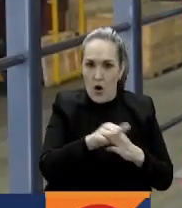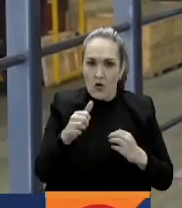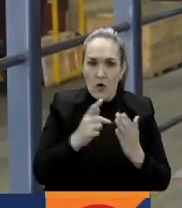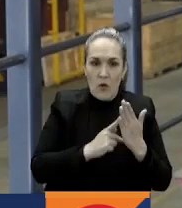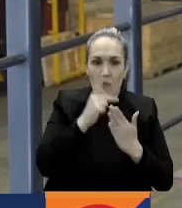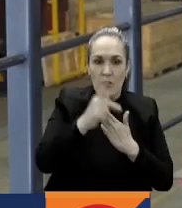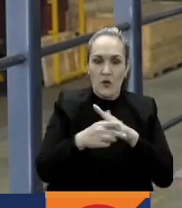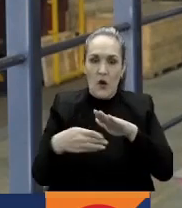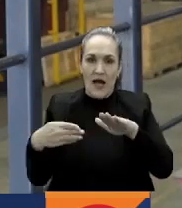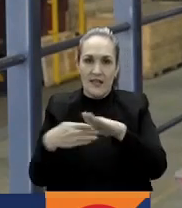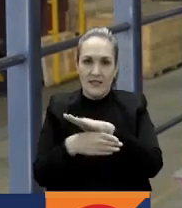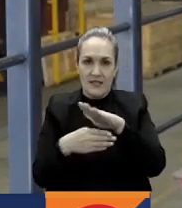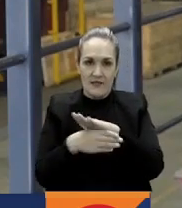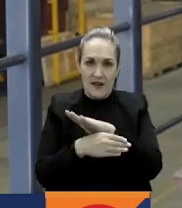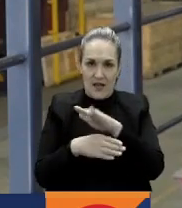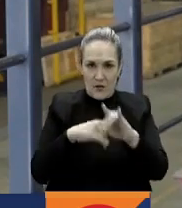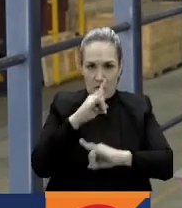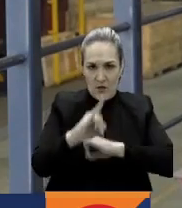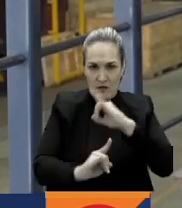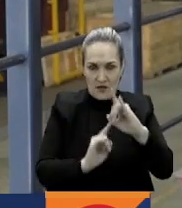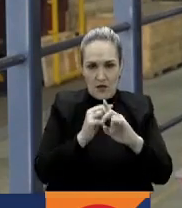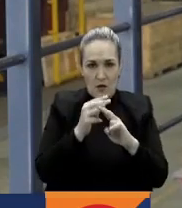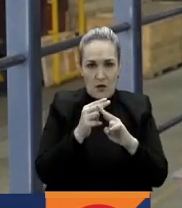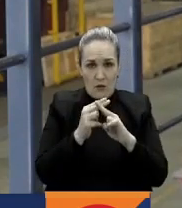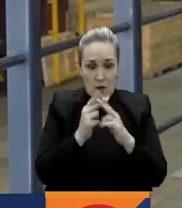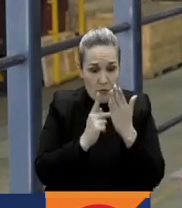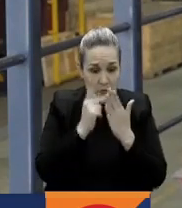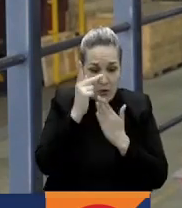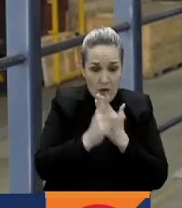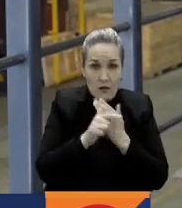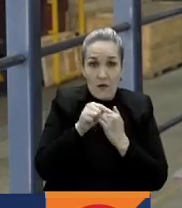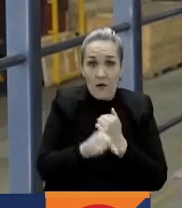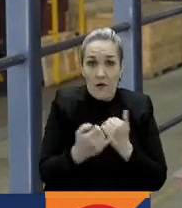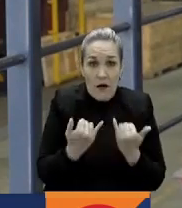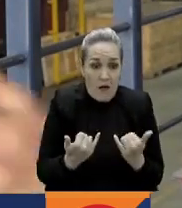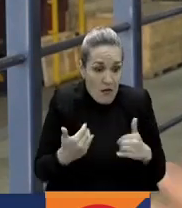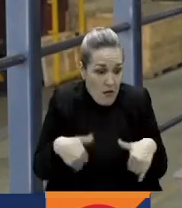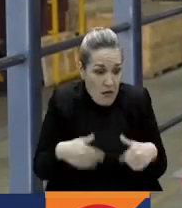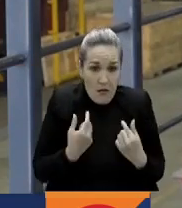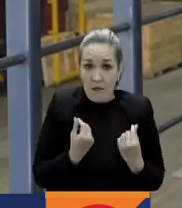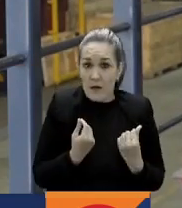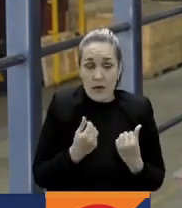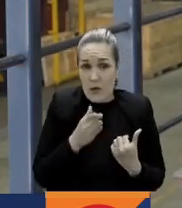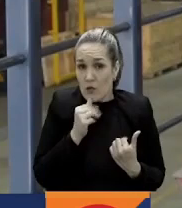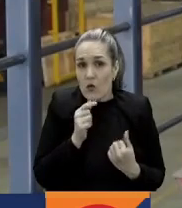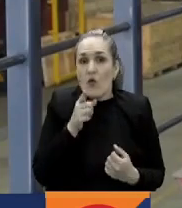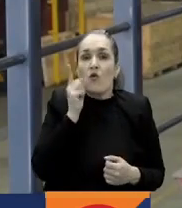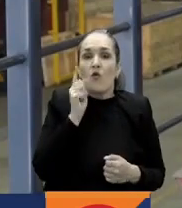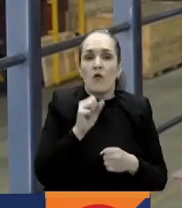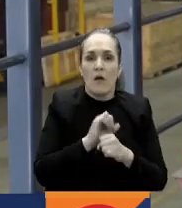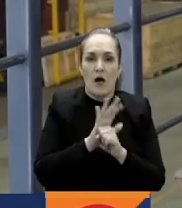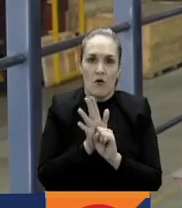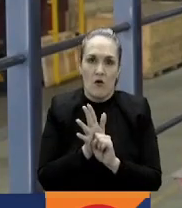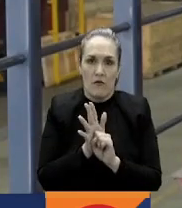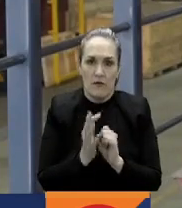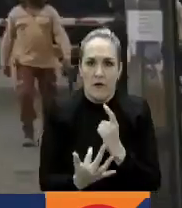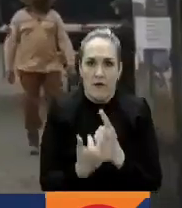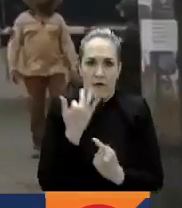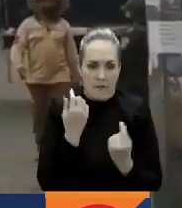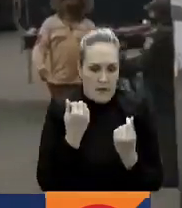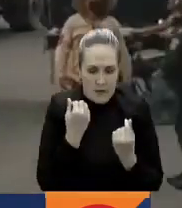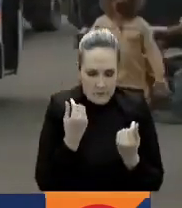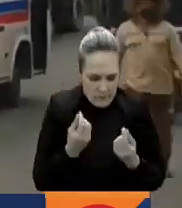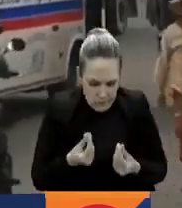proyecto de accesibilidad universal. Ese proyecto no tiene en este momento recursos precisamente porque la pandemia nos deja sin esa posibilidad.